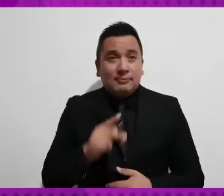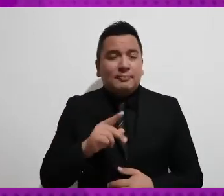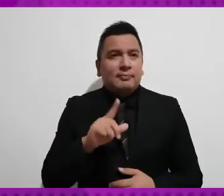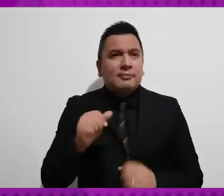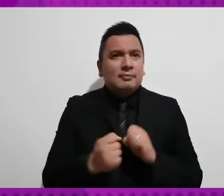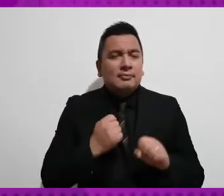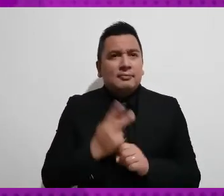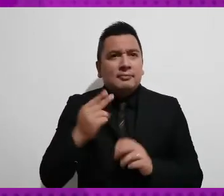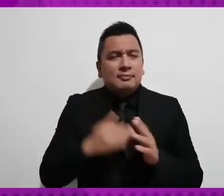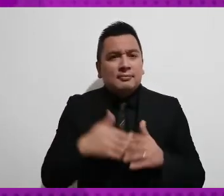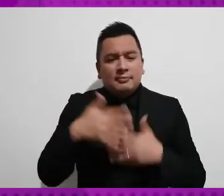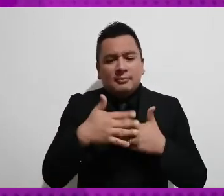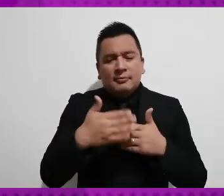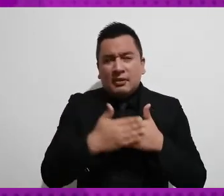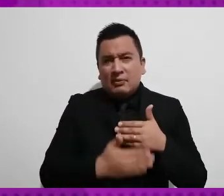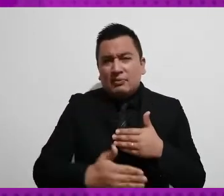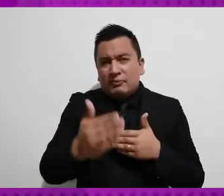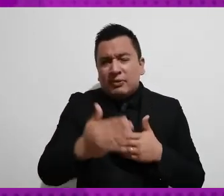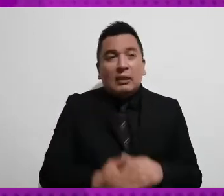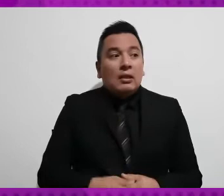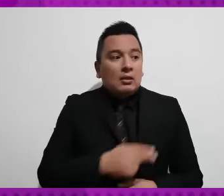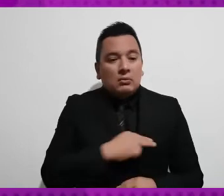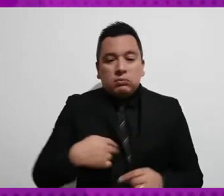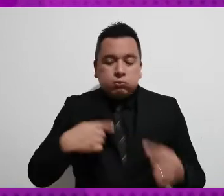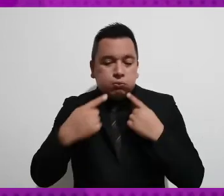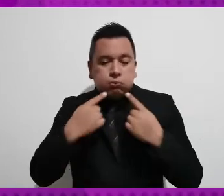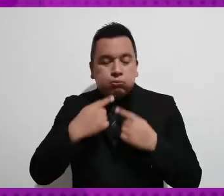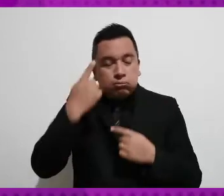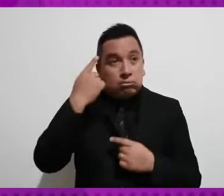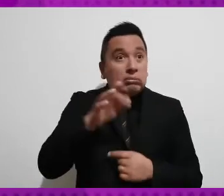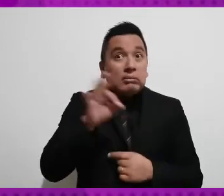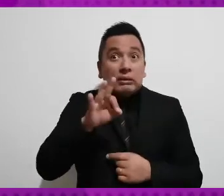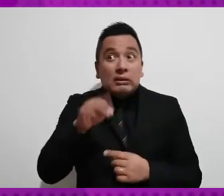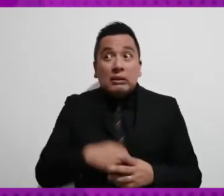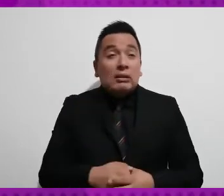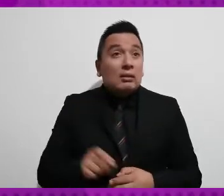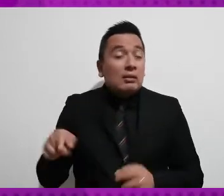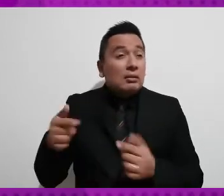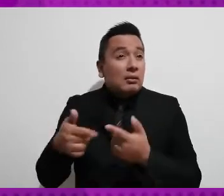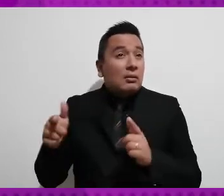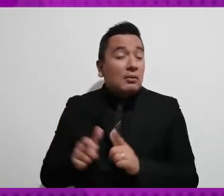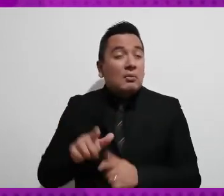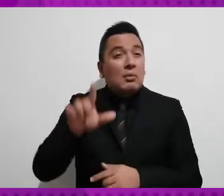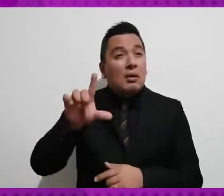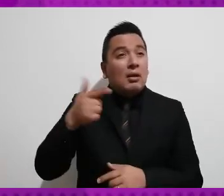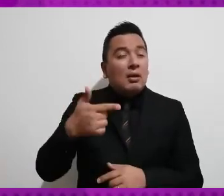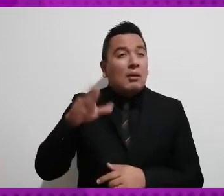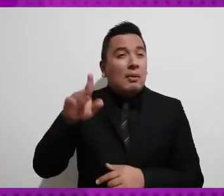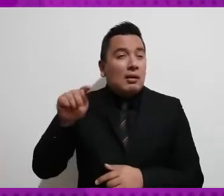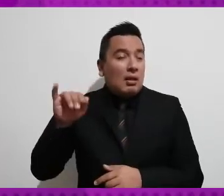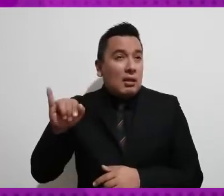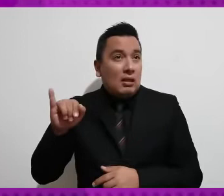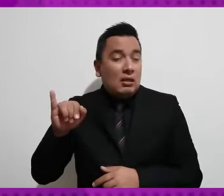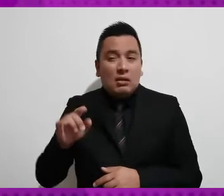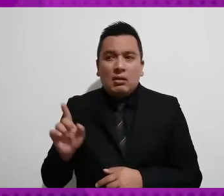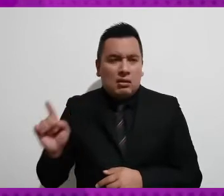nos dijera qué hacíamos el día de la jornada electoral en caso de que llegara una persona que perteneciera a